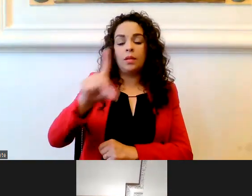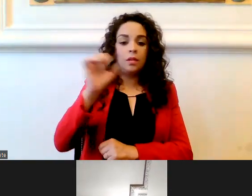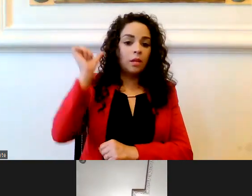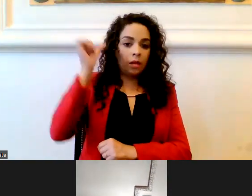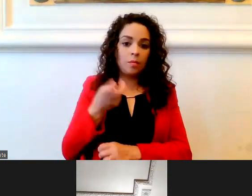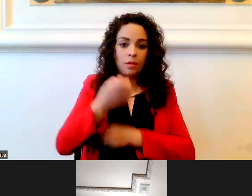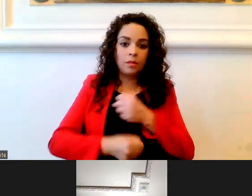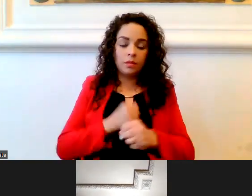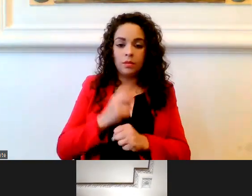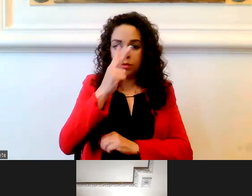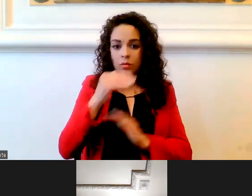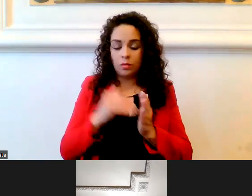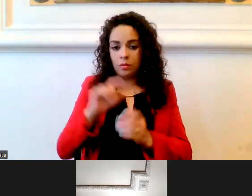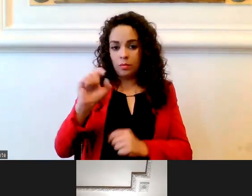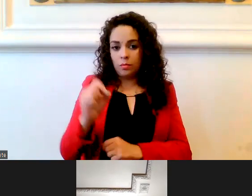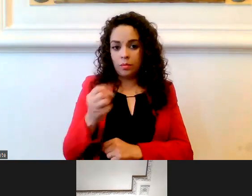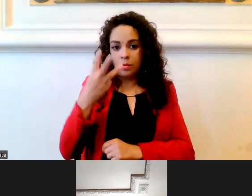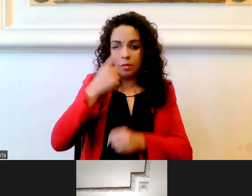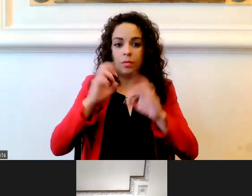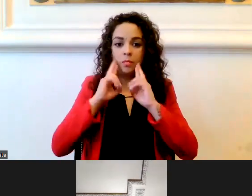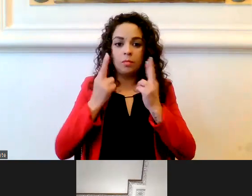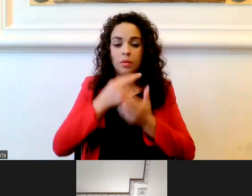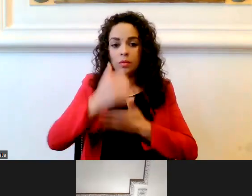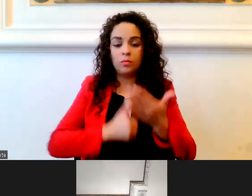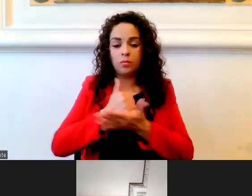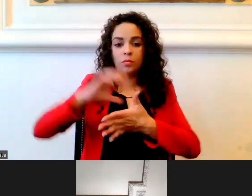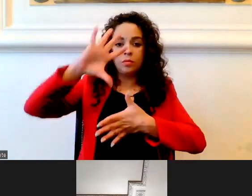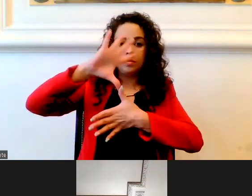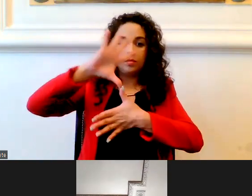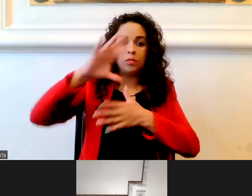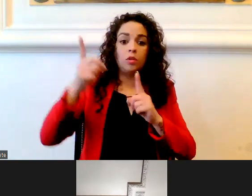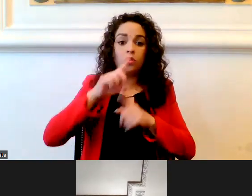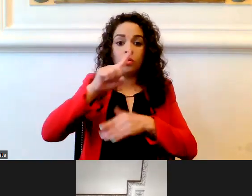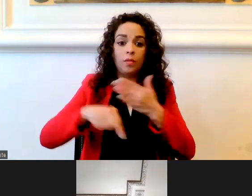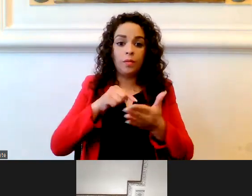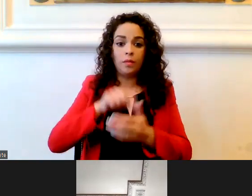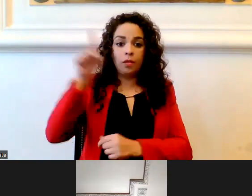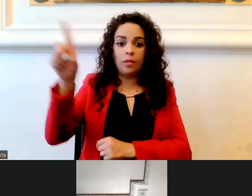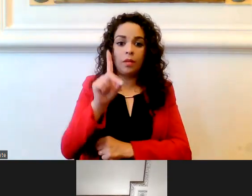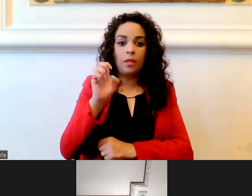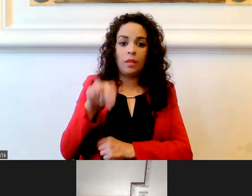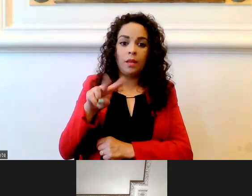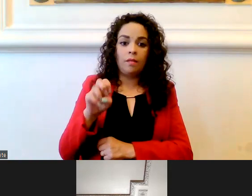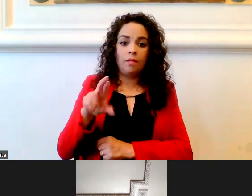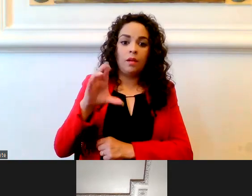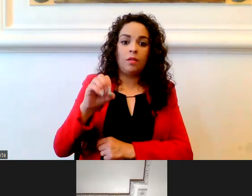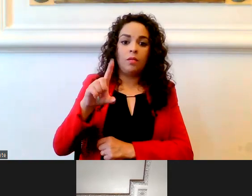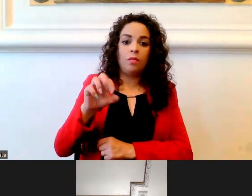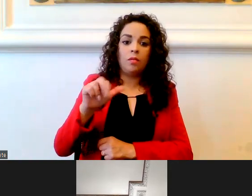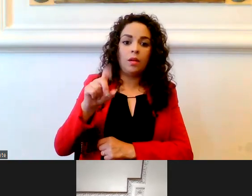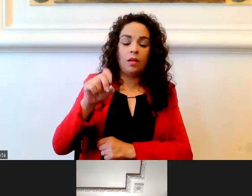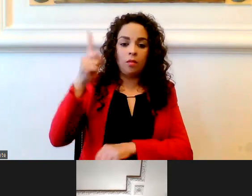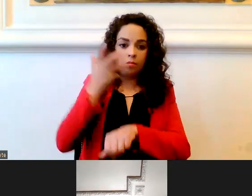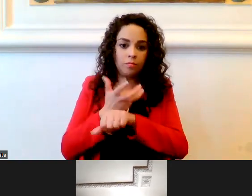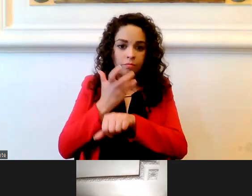la primer cumbre de ciudades de las Américas que se llevará a cabo en Denver, Colorado, en los Estados Unidos de América. Sabemos